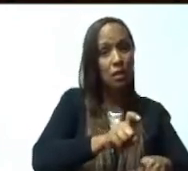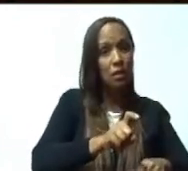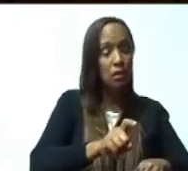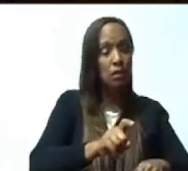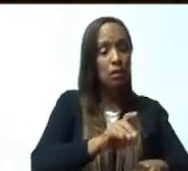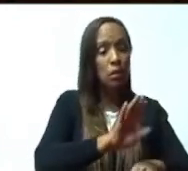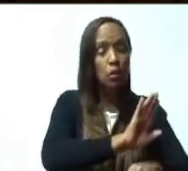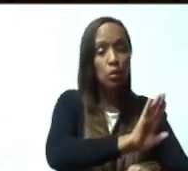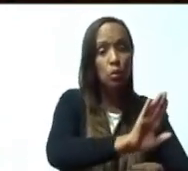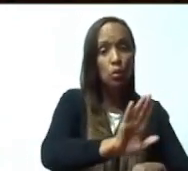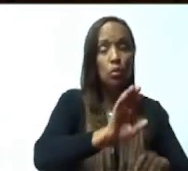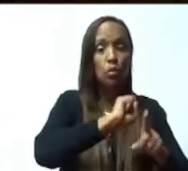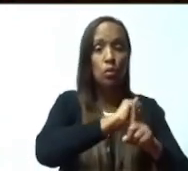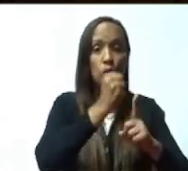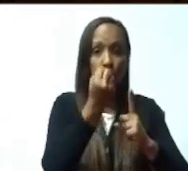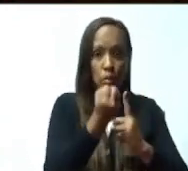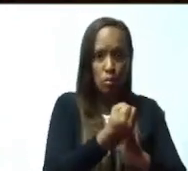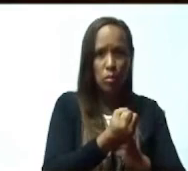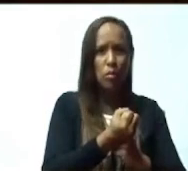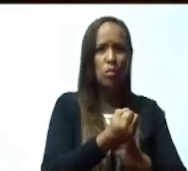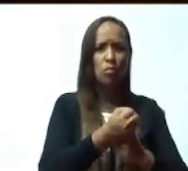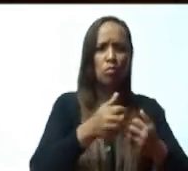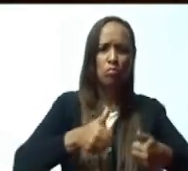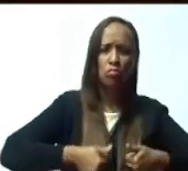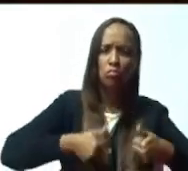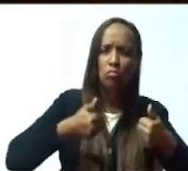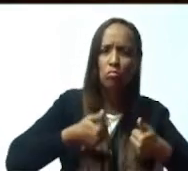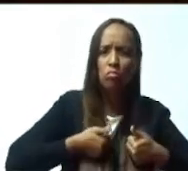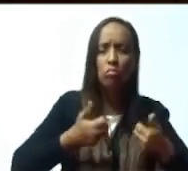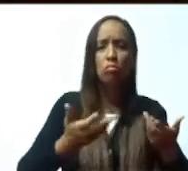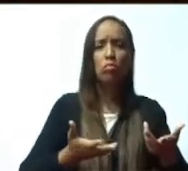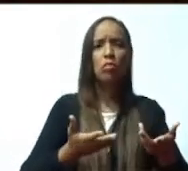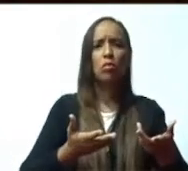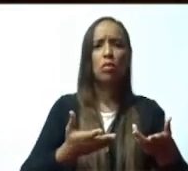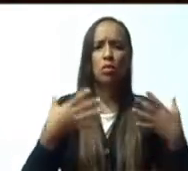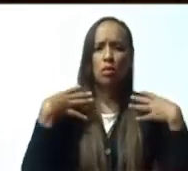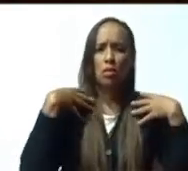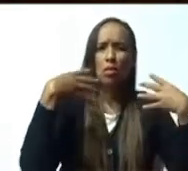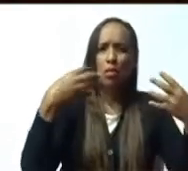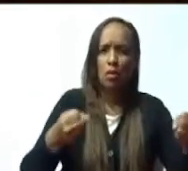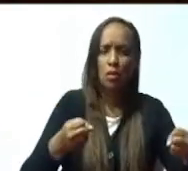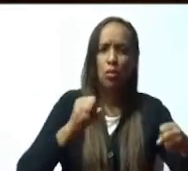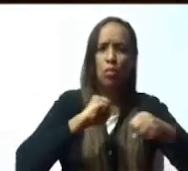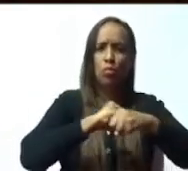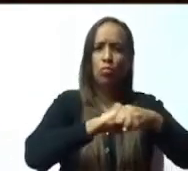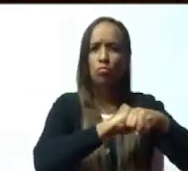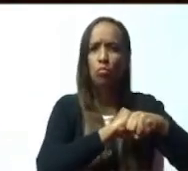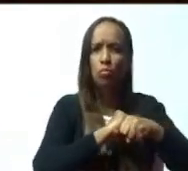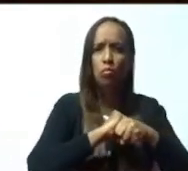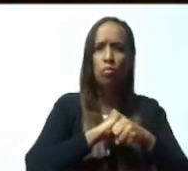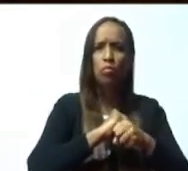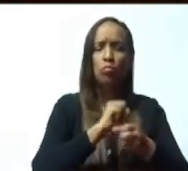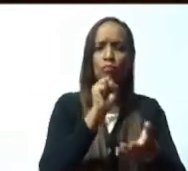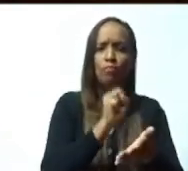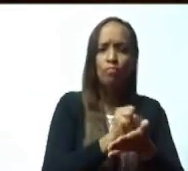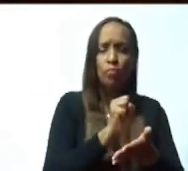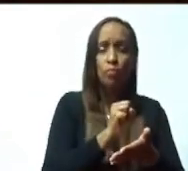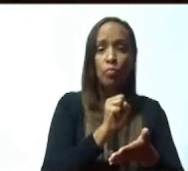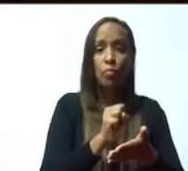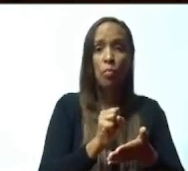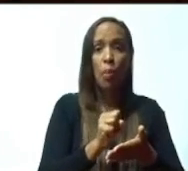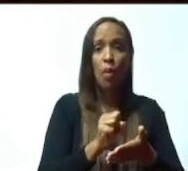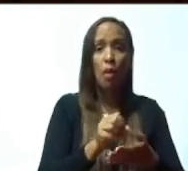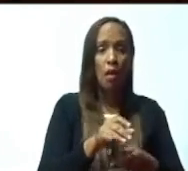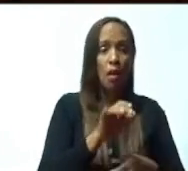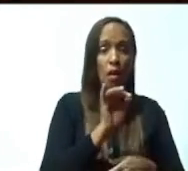condición de salud y de seguridad social con el presupuesto que acabamos de aprobar y con esta ley de